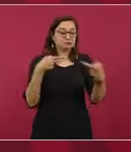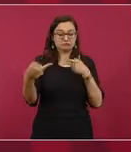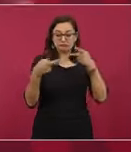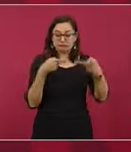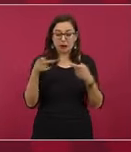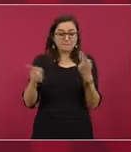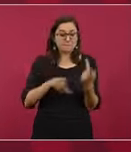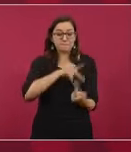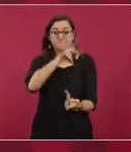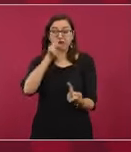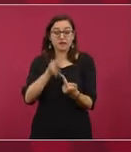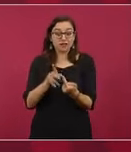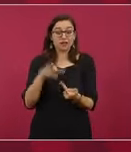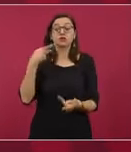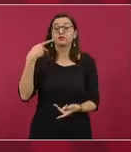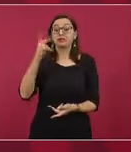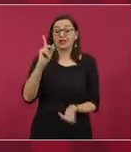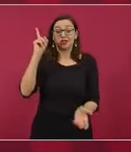no funciona nada.